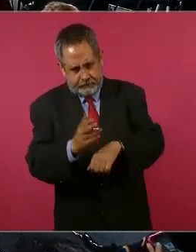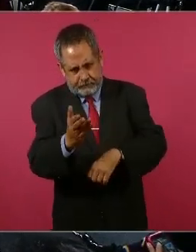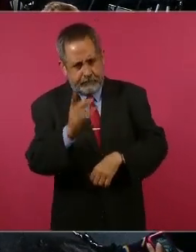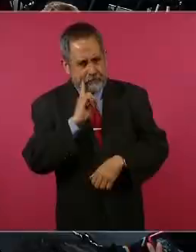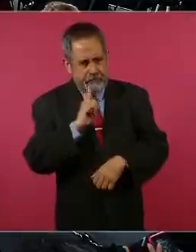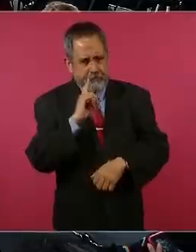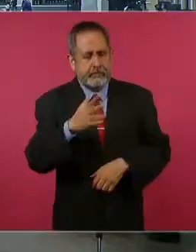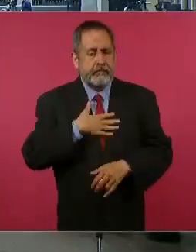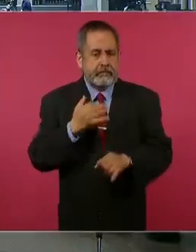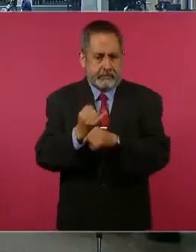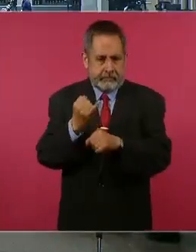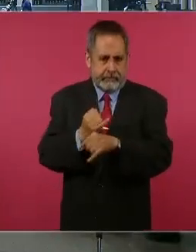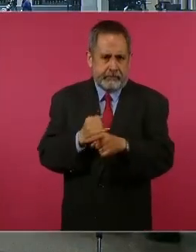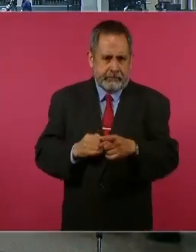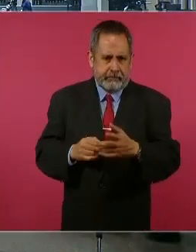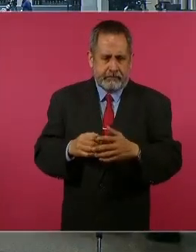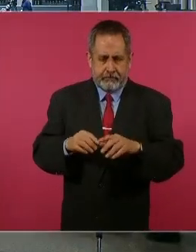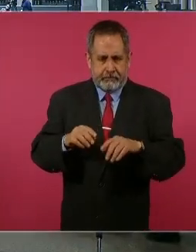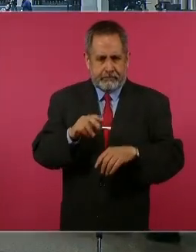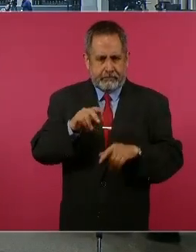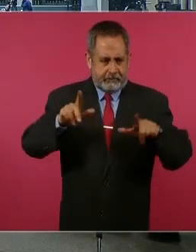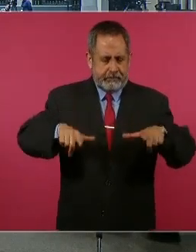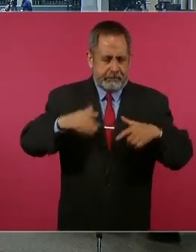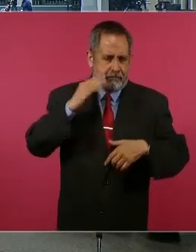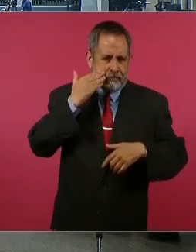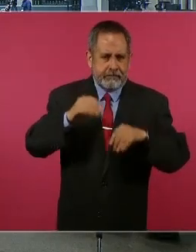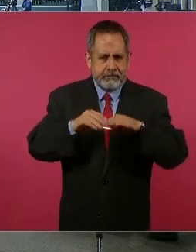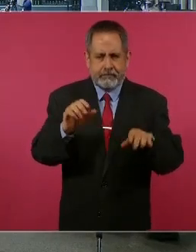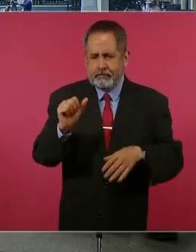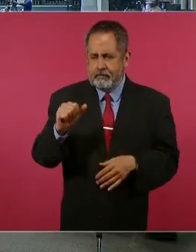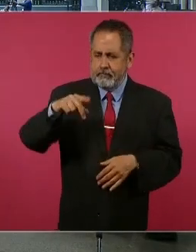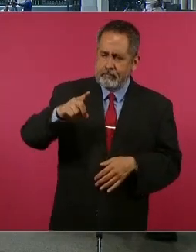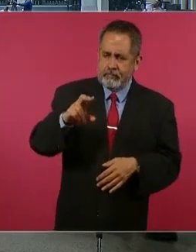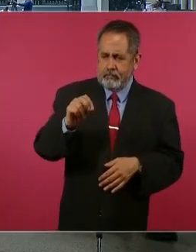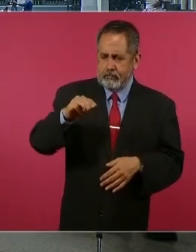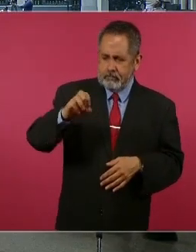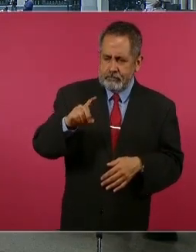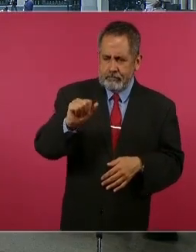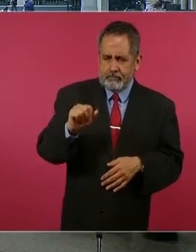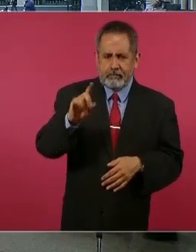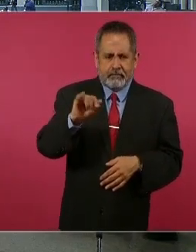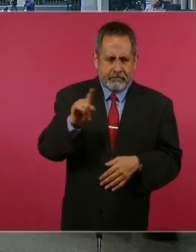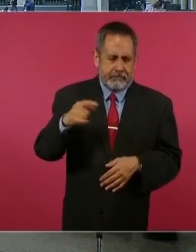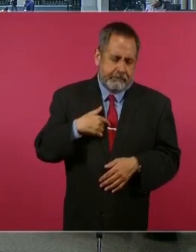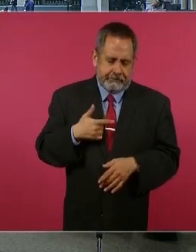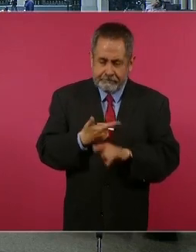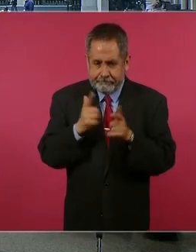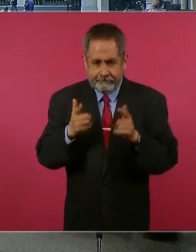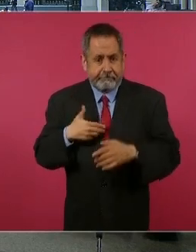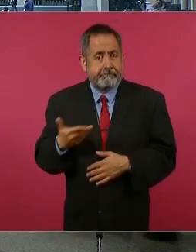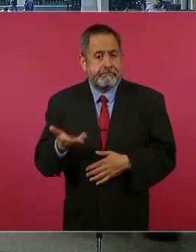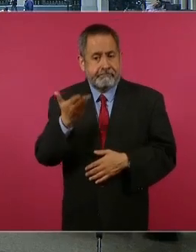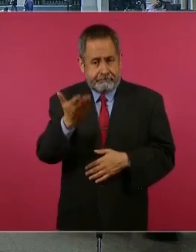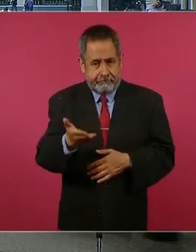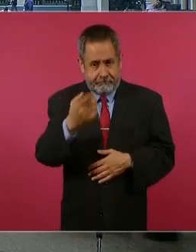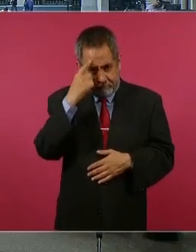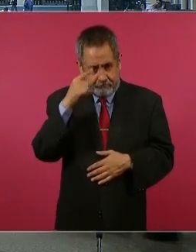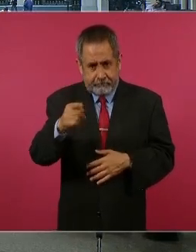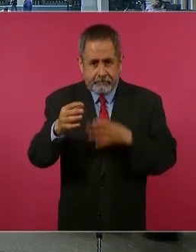en mis redes en mi página de facebook Andrómeda Díaz me di a la libertad de solicitar